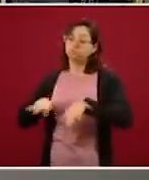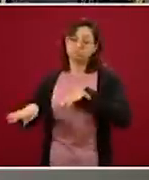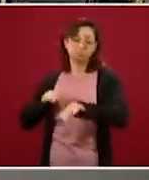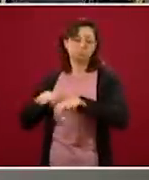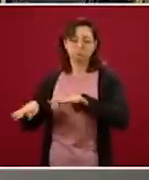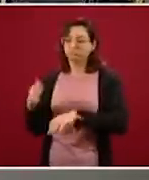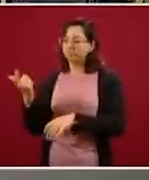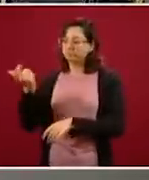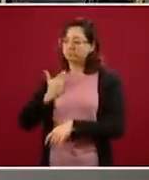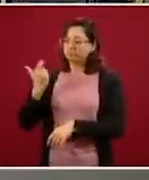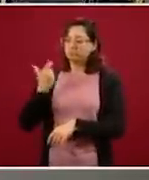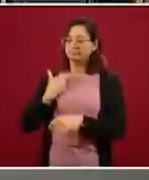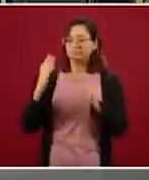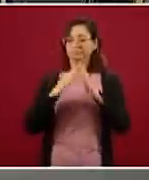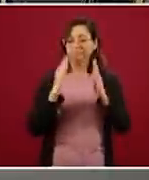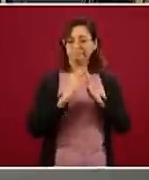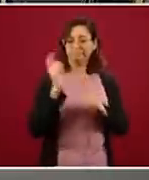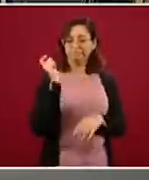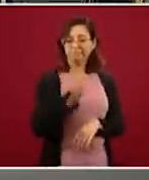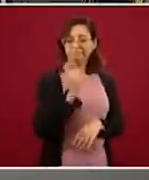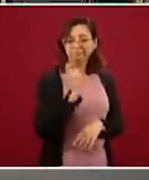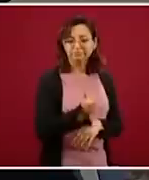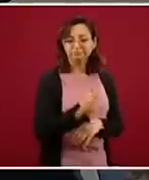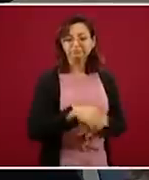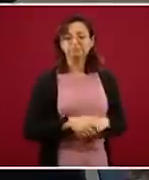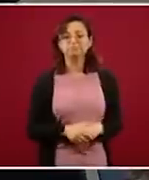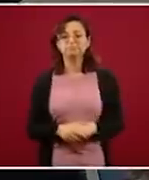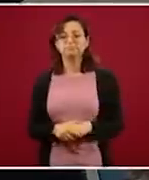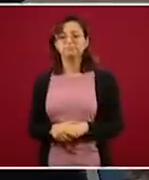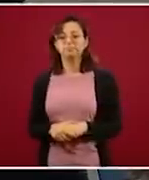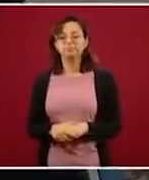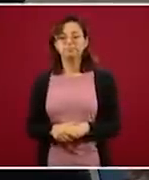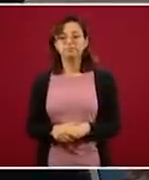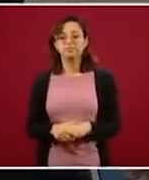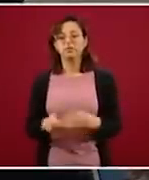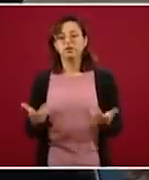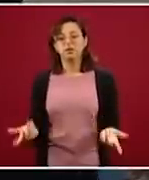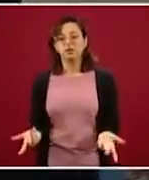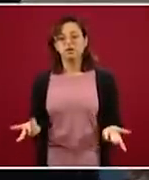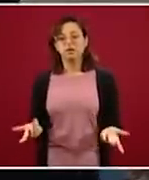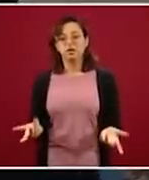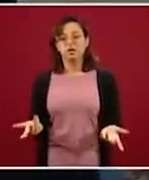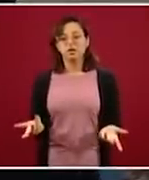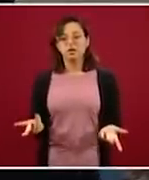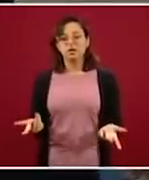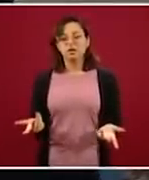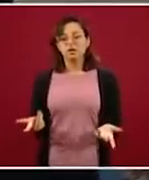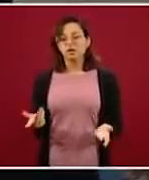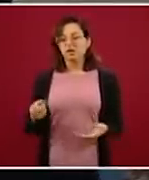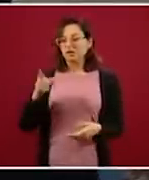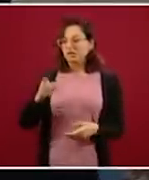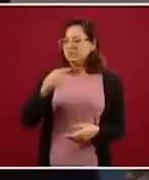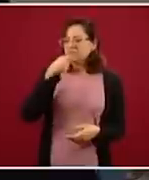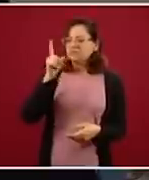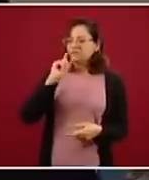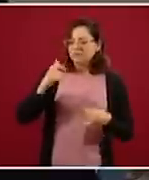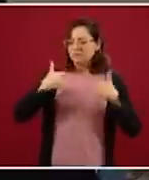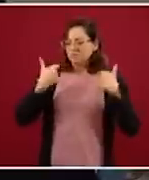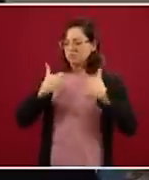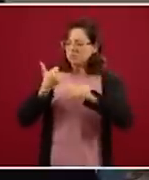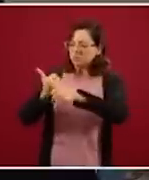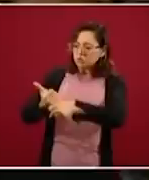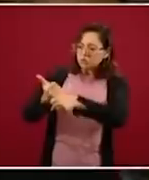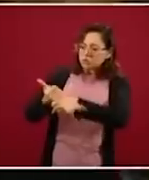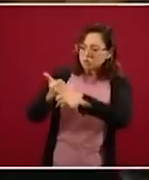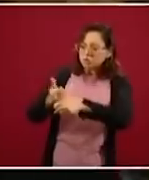casa. Que subirse o preferirse subirse al barco para delinquir con la desgracia de niñas y jóvenes